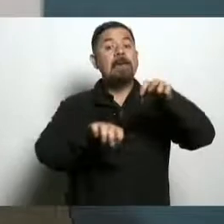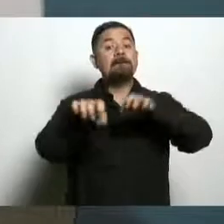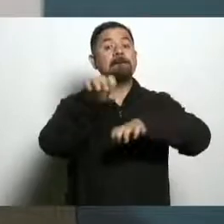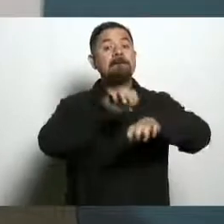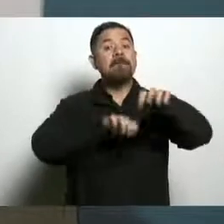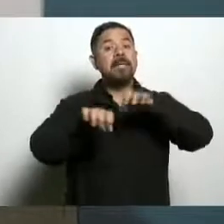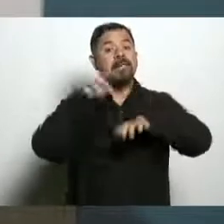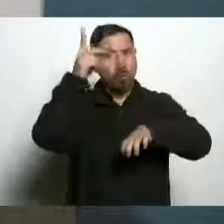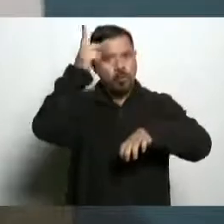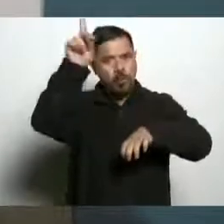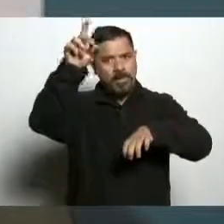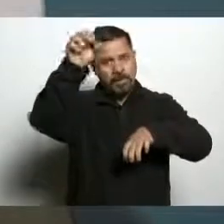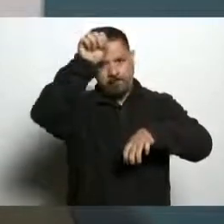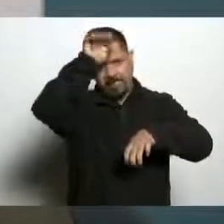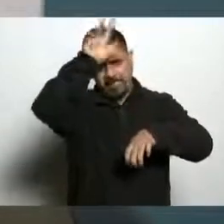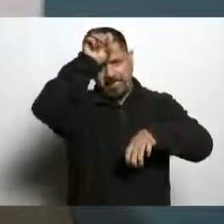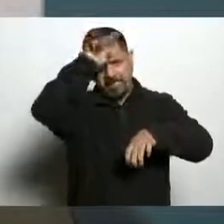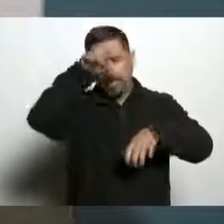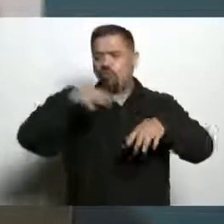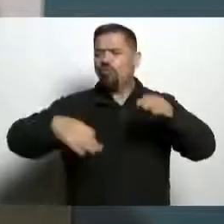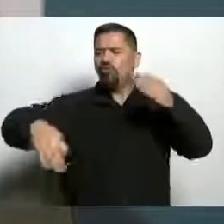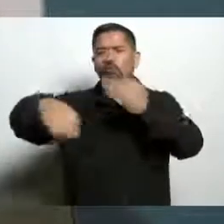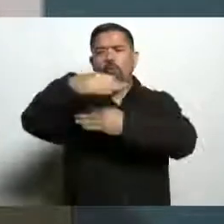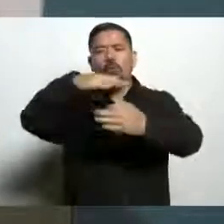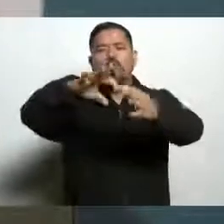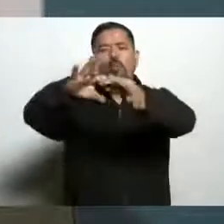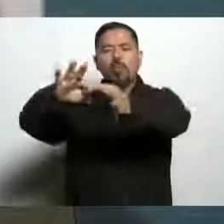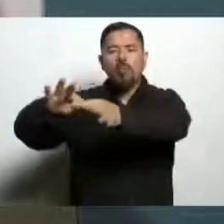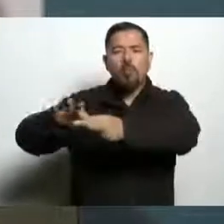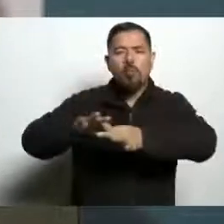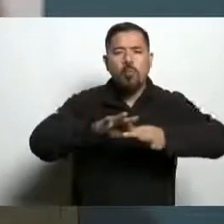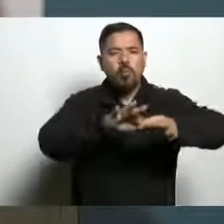minera. Todos juntos